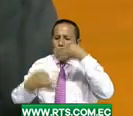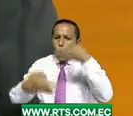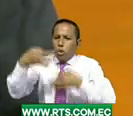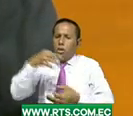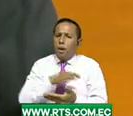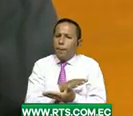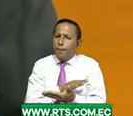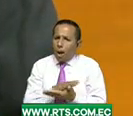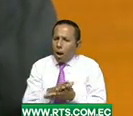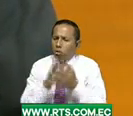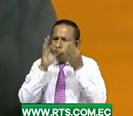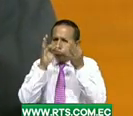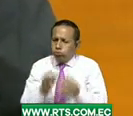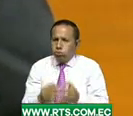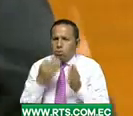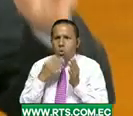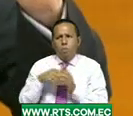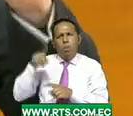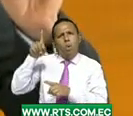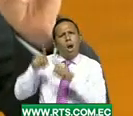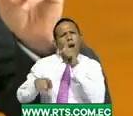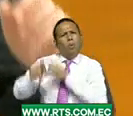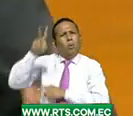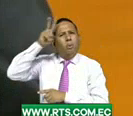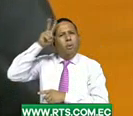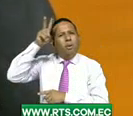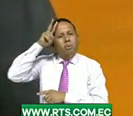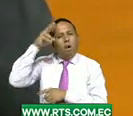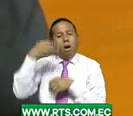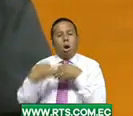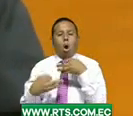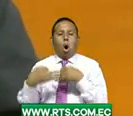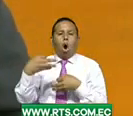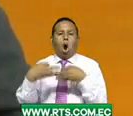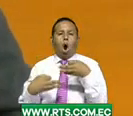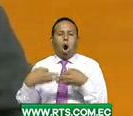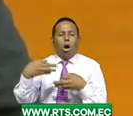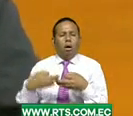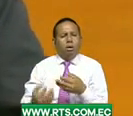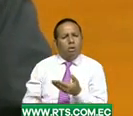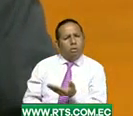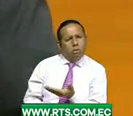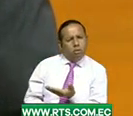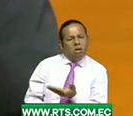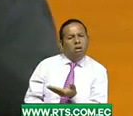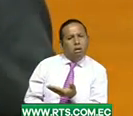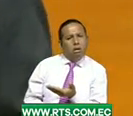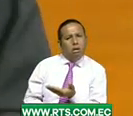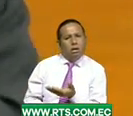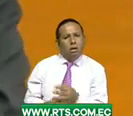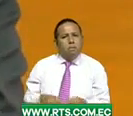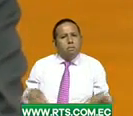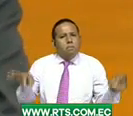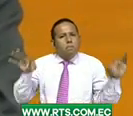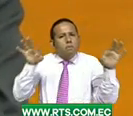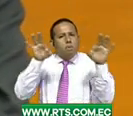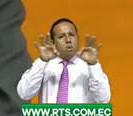fallos dejen de administrar justicia y se transformen en un